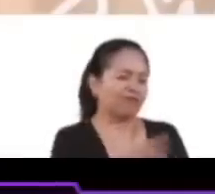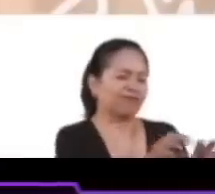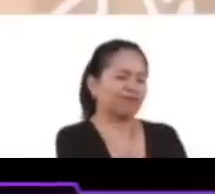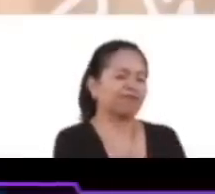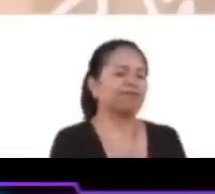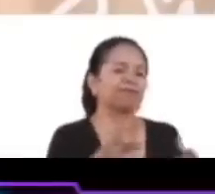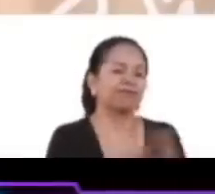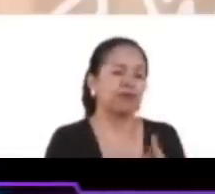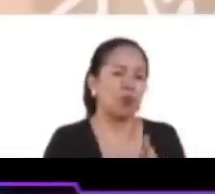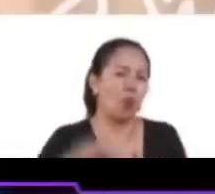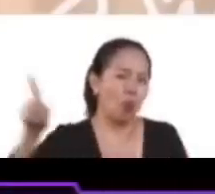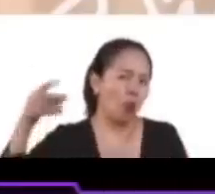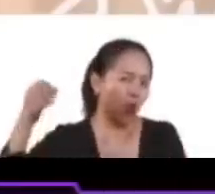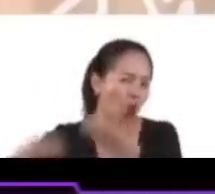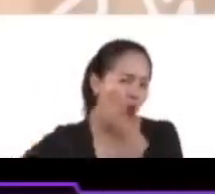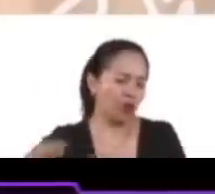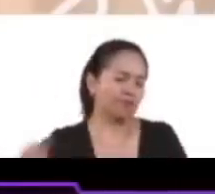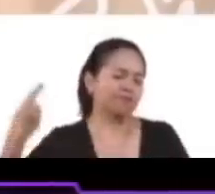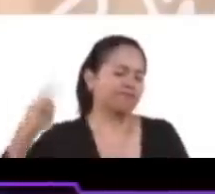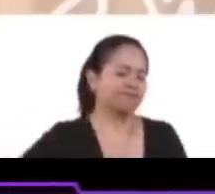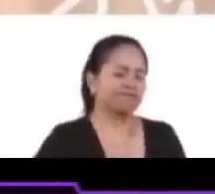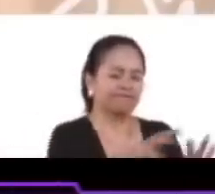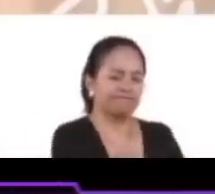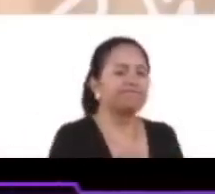un juez,